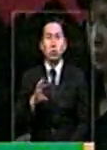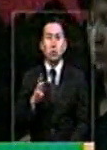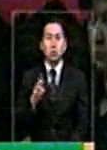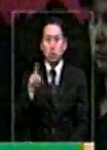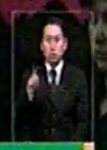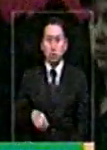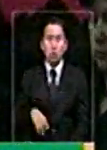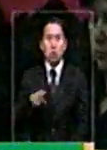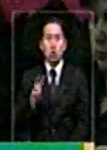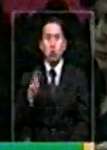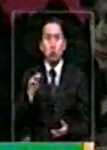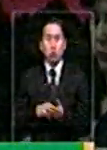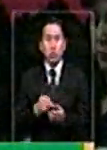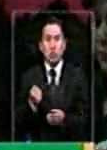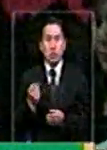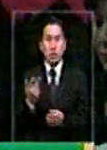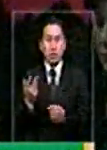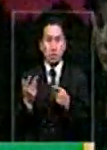406/2013,